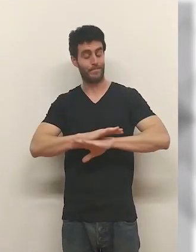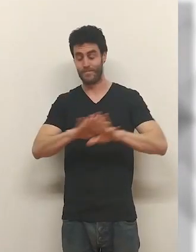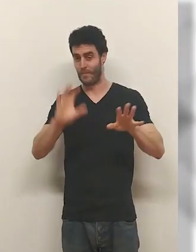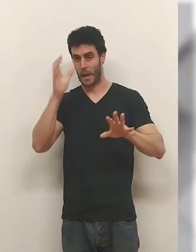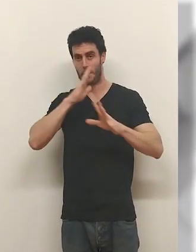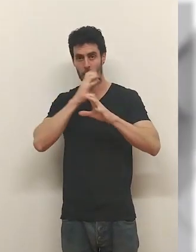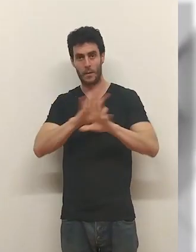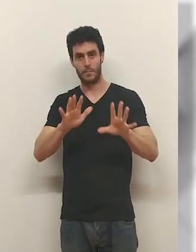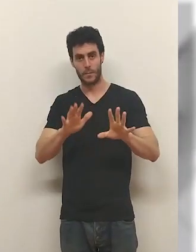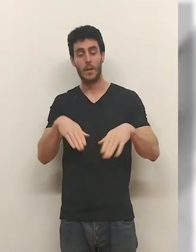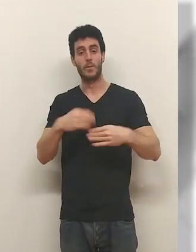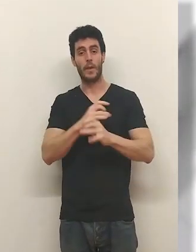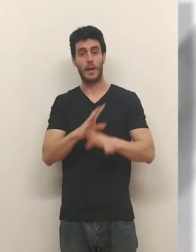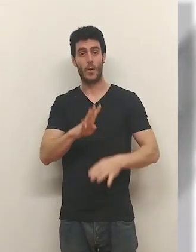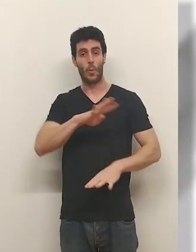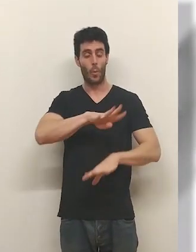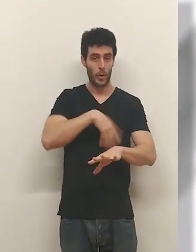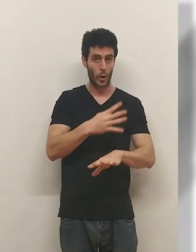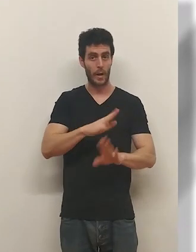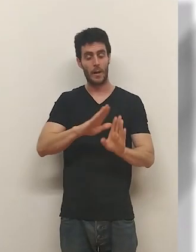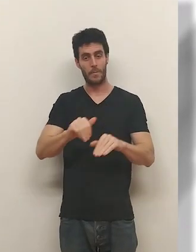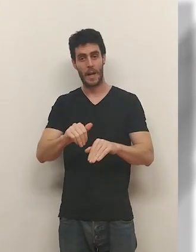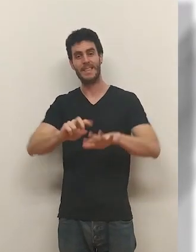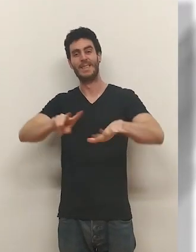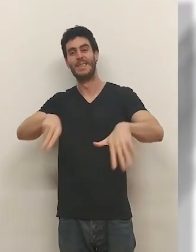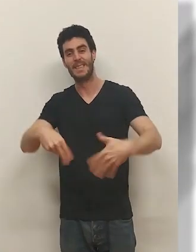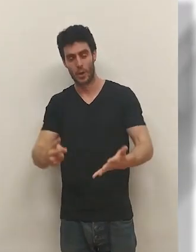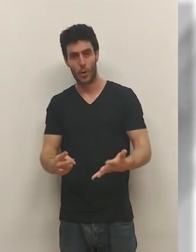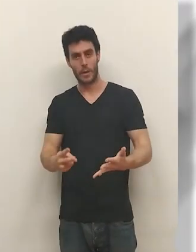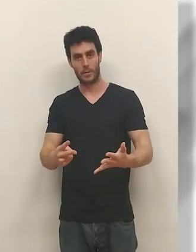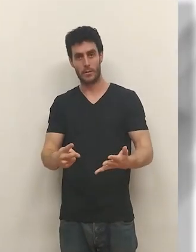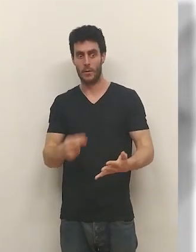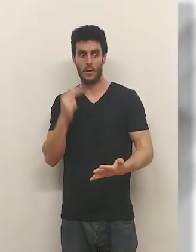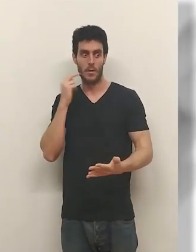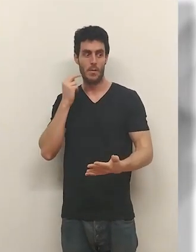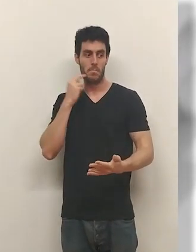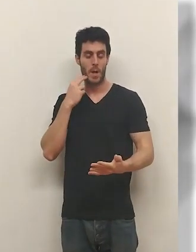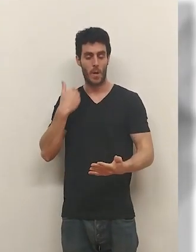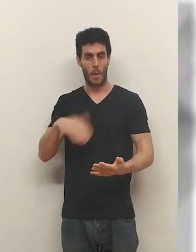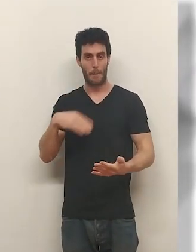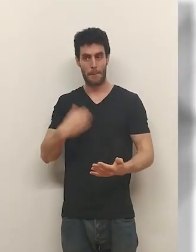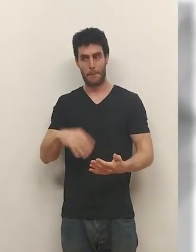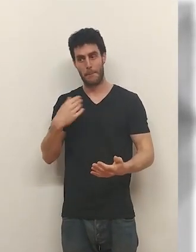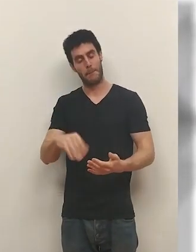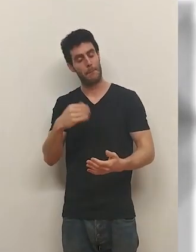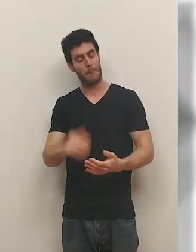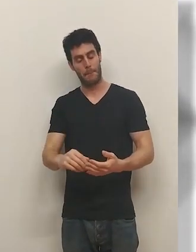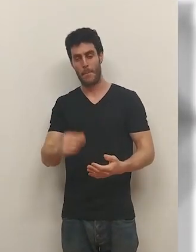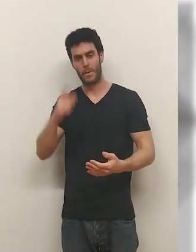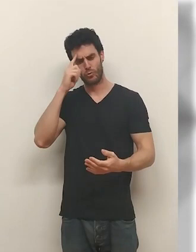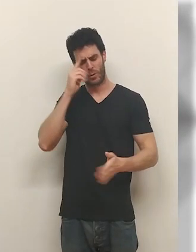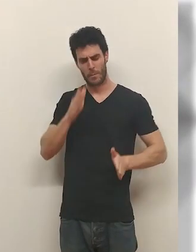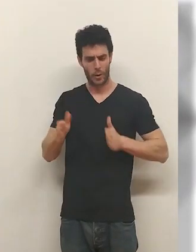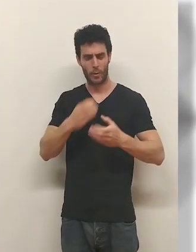Y lo que íbamos a tardar en hacer cuatro horas se convirtió en siete horas y pasamos mucho miedo porque no estábamos seguros del